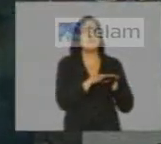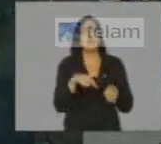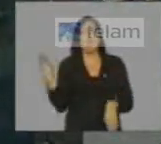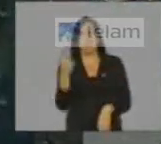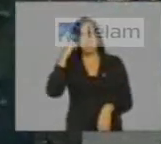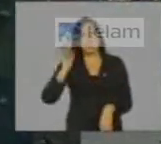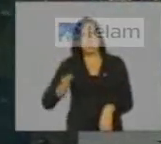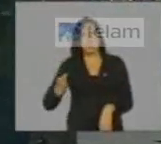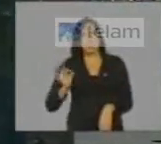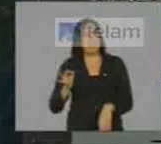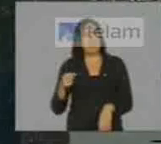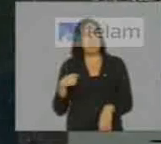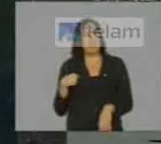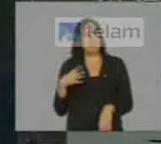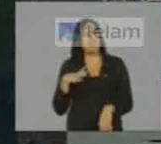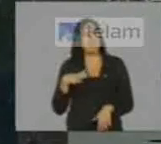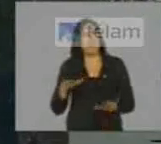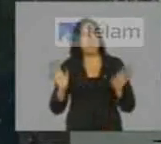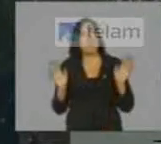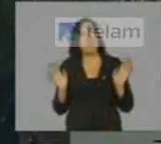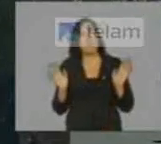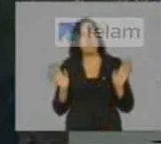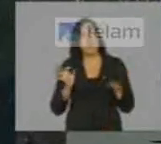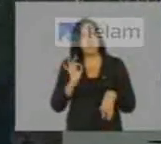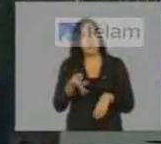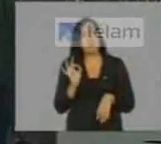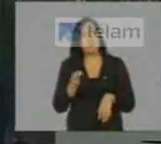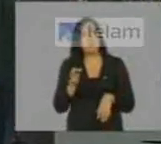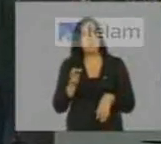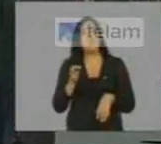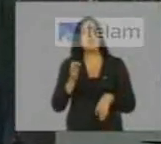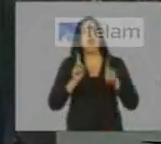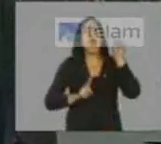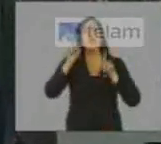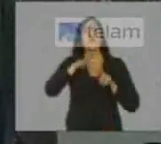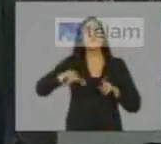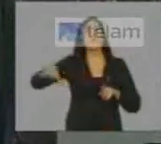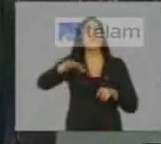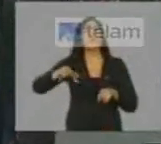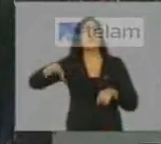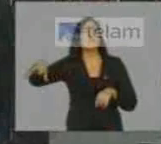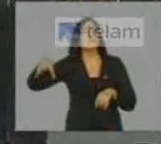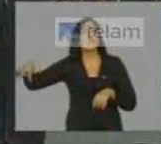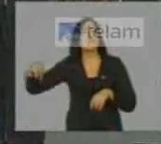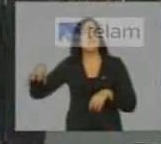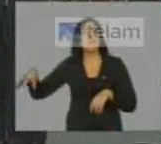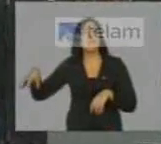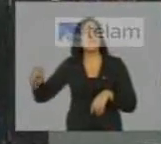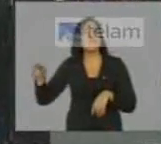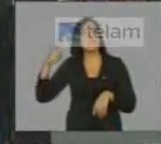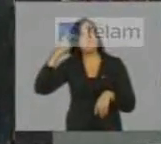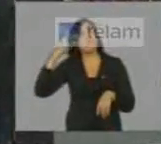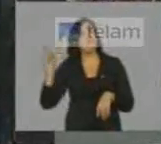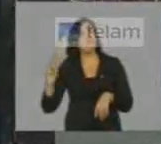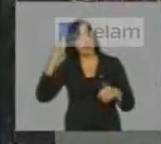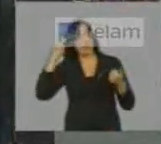por lo menos, en algún sector de las instituciones, esto no es así. Y llegaba aquí